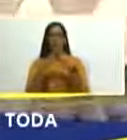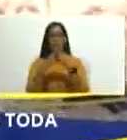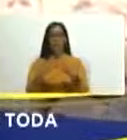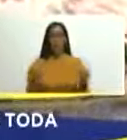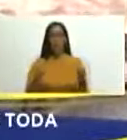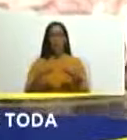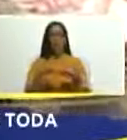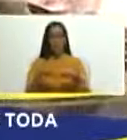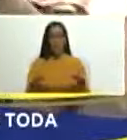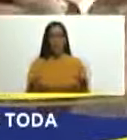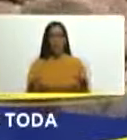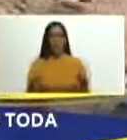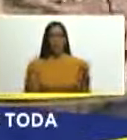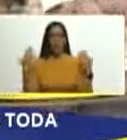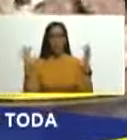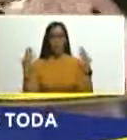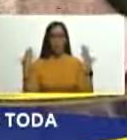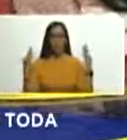territorio,